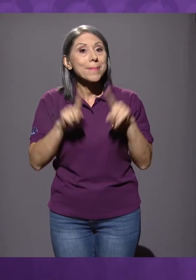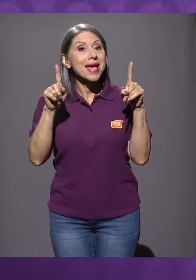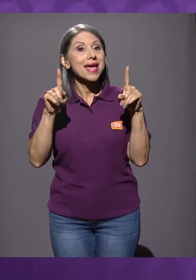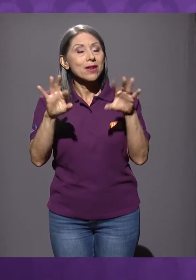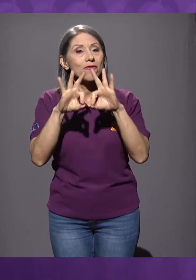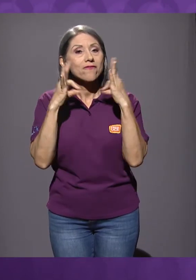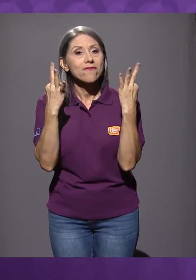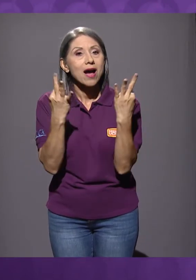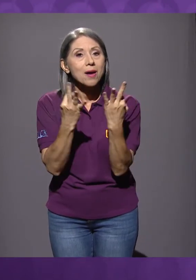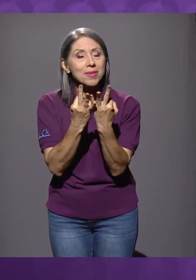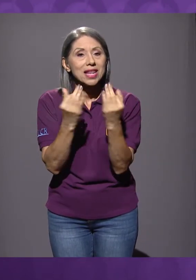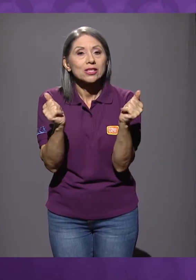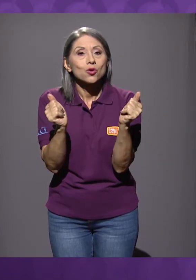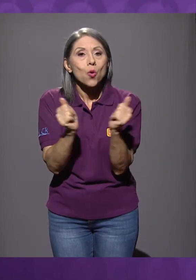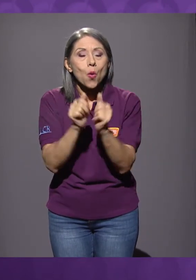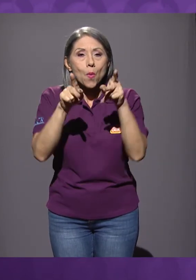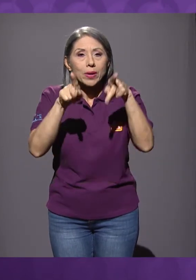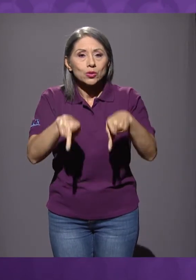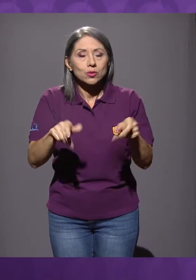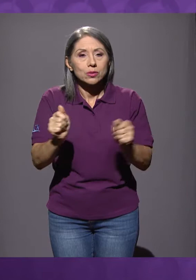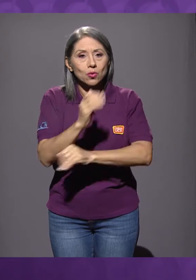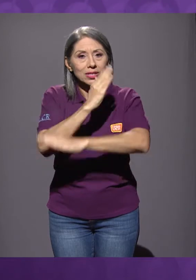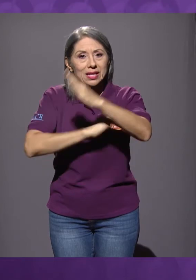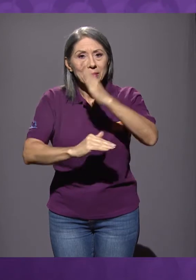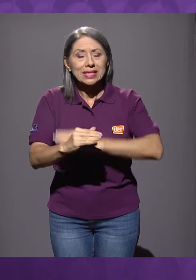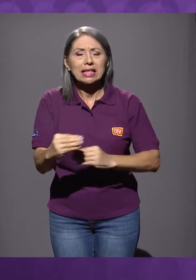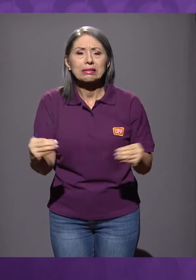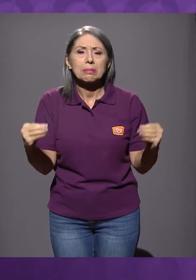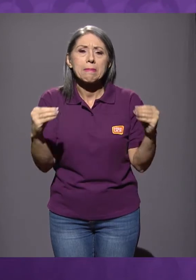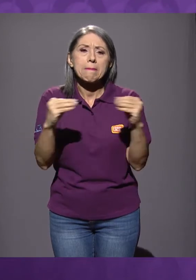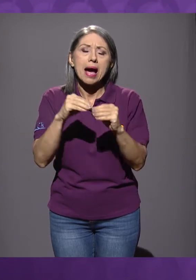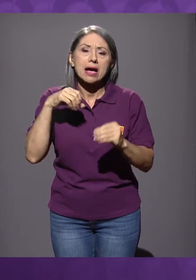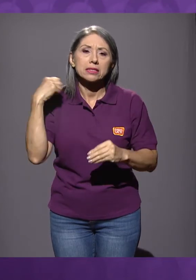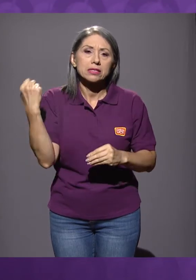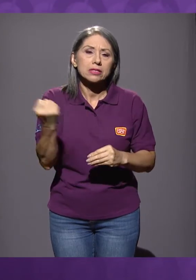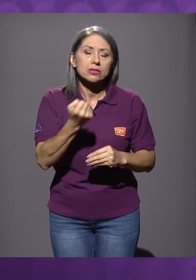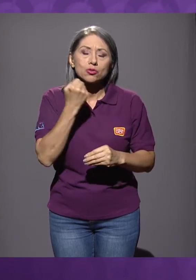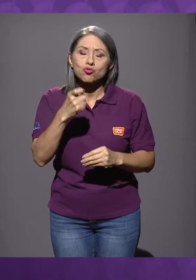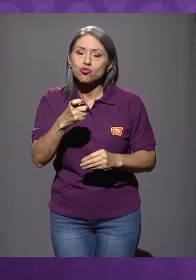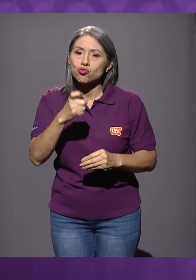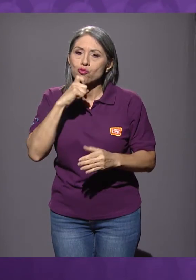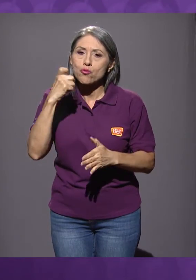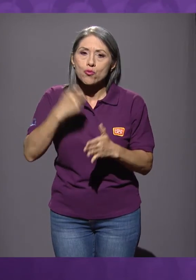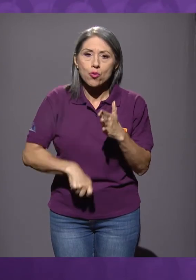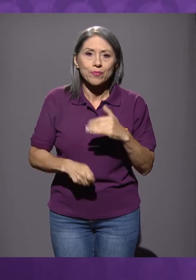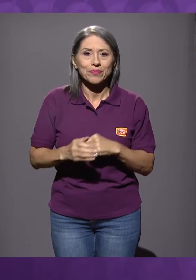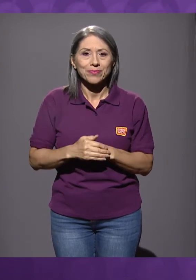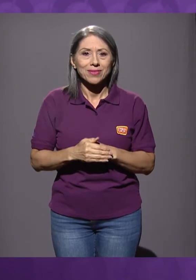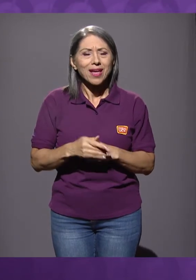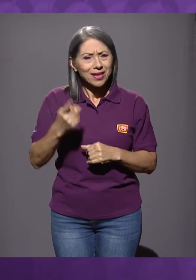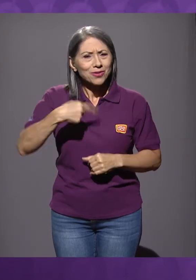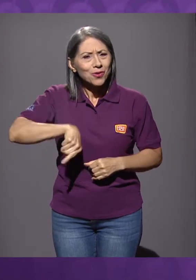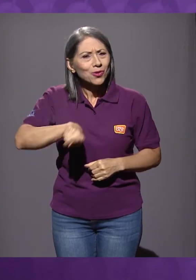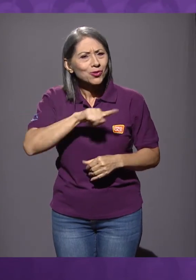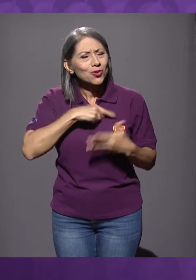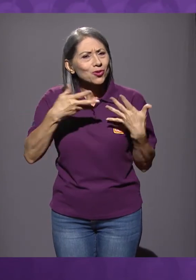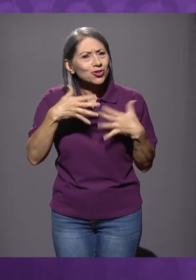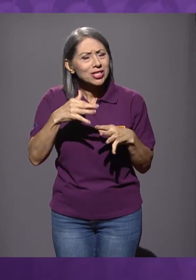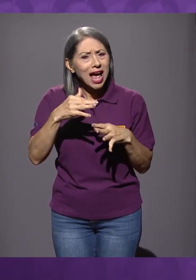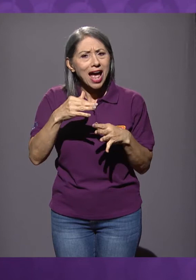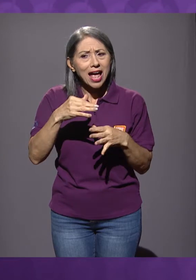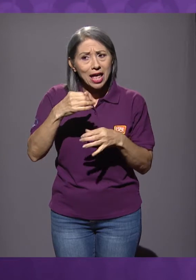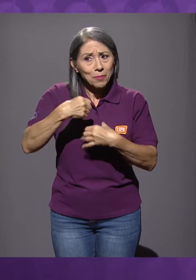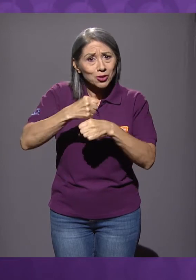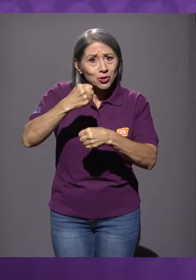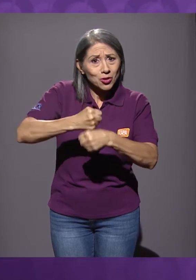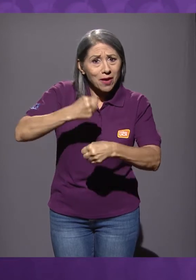una persona con discapacidad pareciera que es todavía más complejo. Entonces hemos hecho trabajos en la Carlos Luis Valle